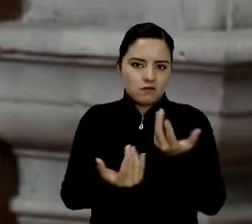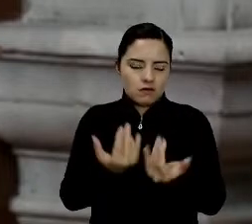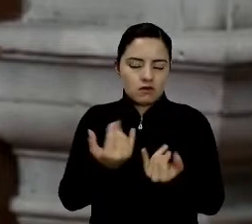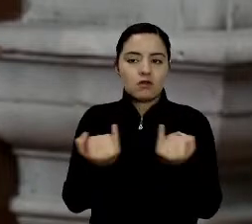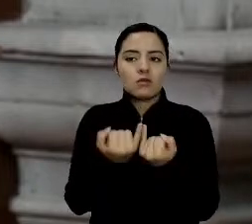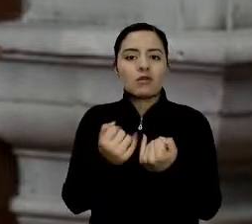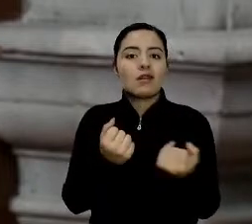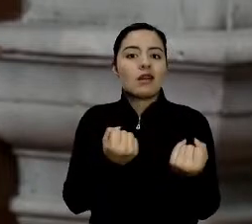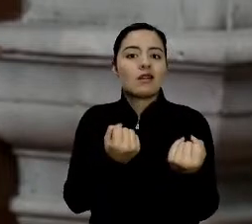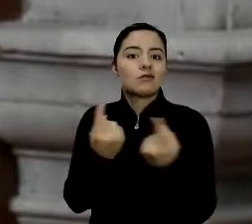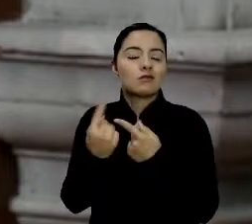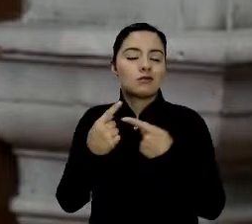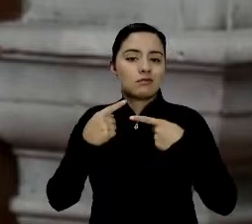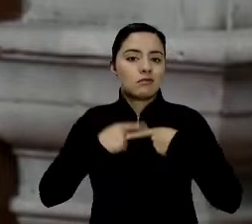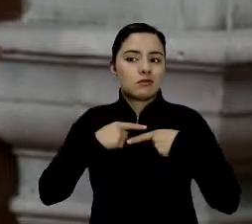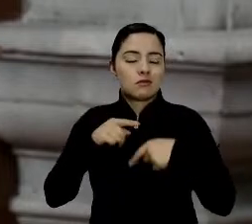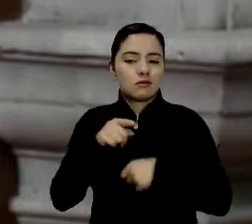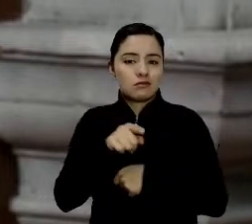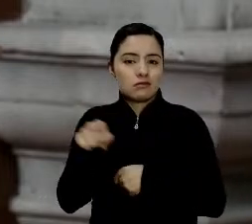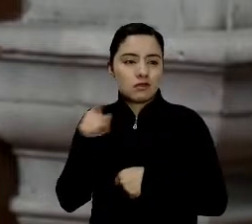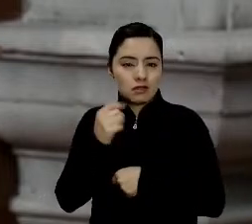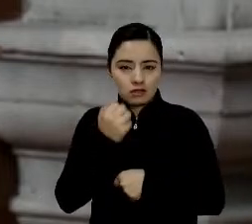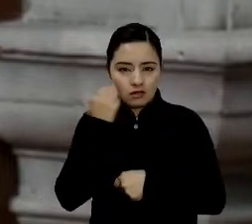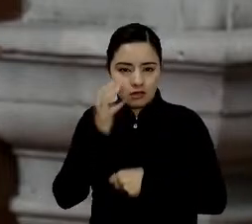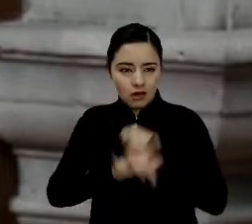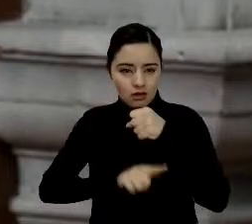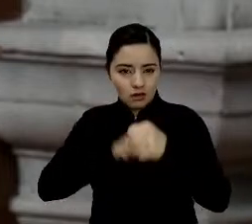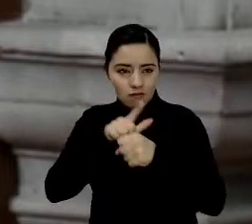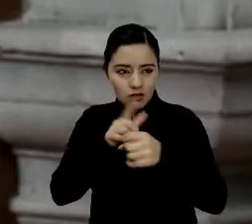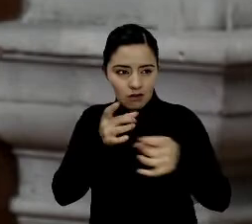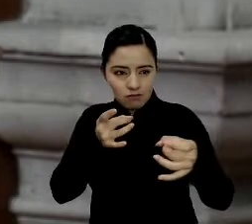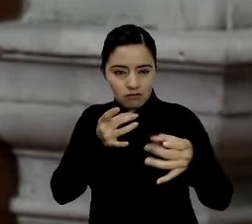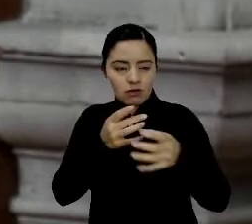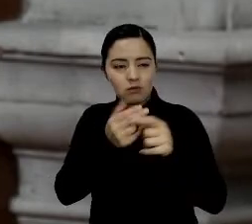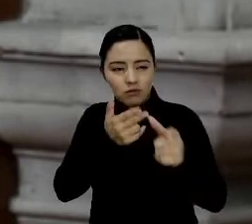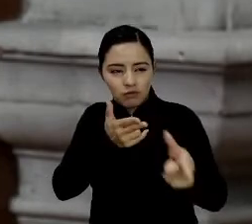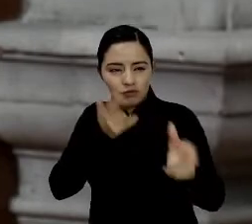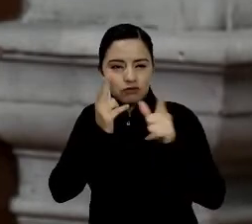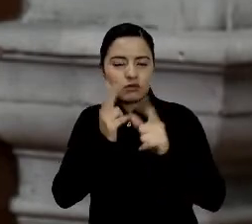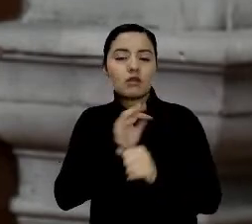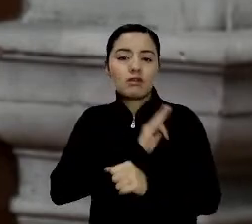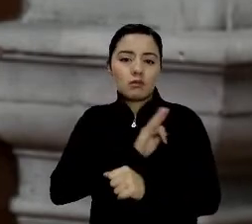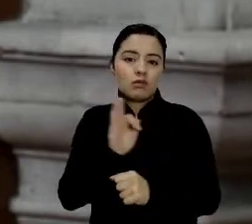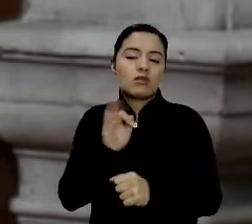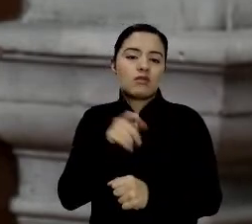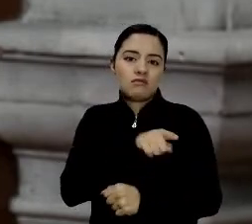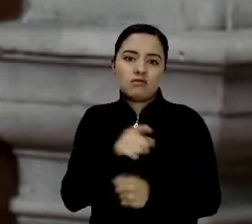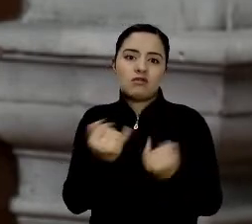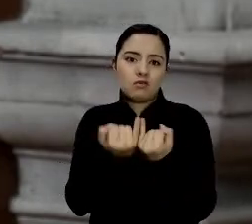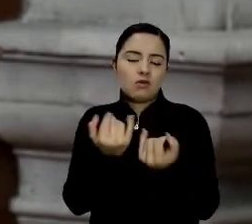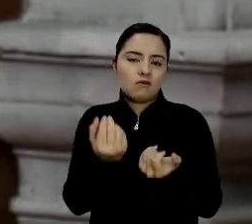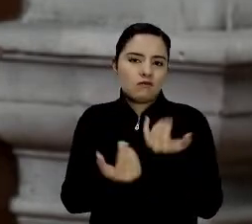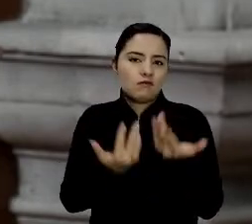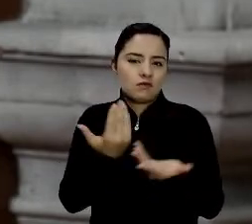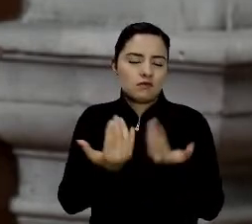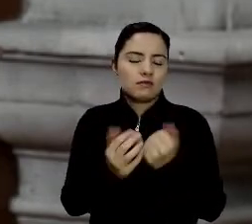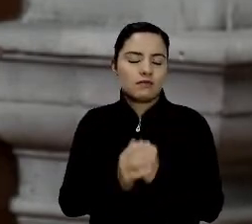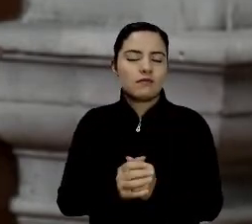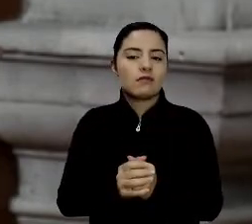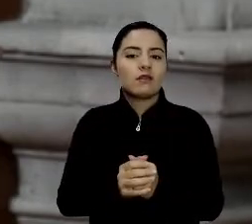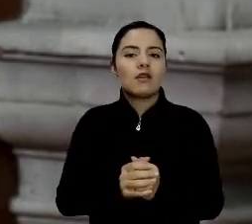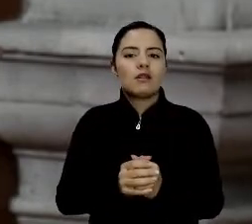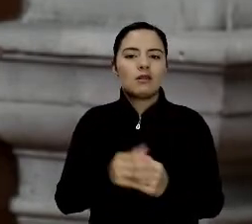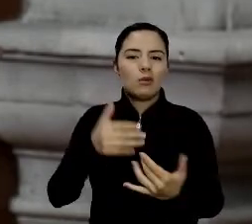furtivos y de quienes llevan a cabo cultivos ilícitos pueden causar un siniestro. El humo y las partículas de los